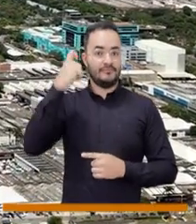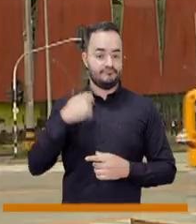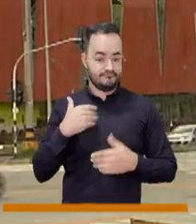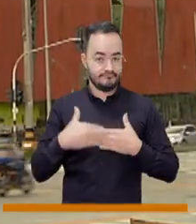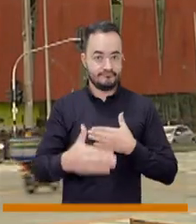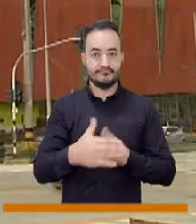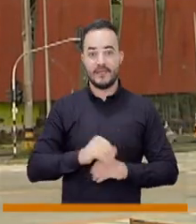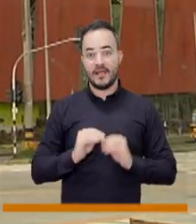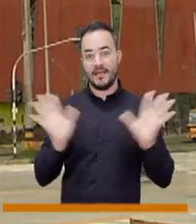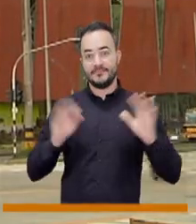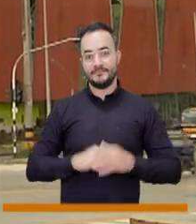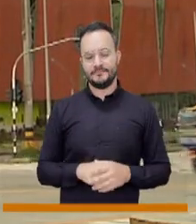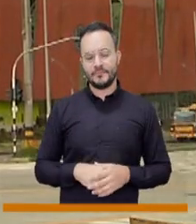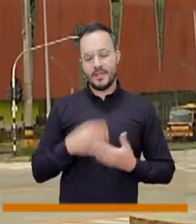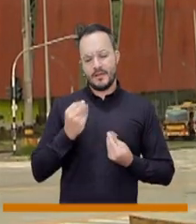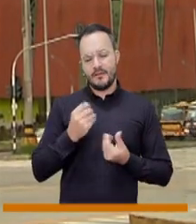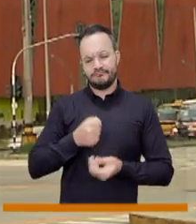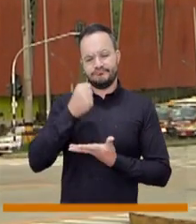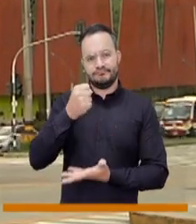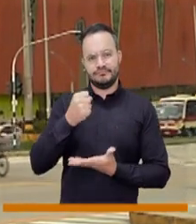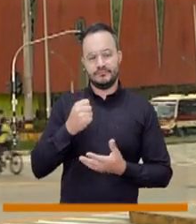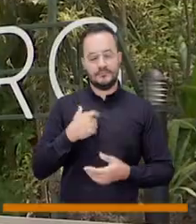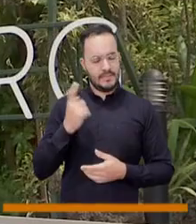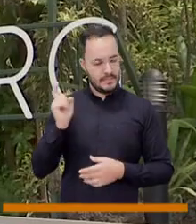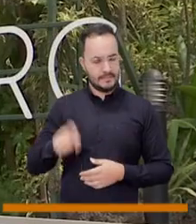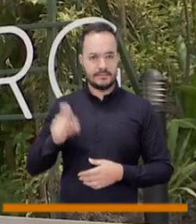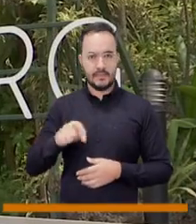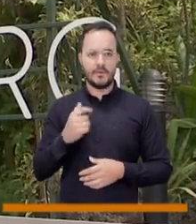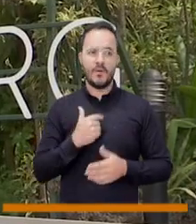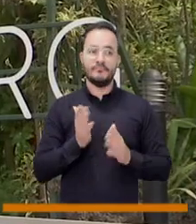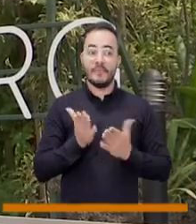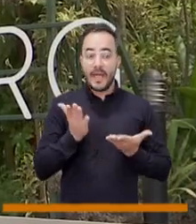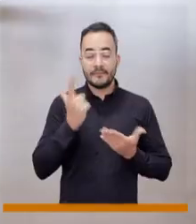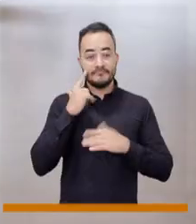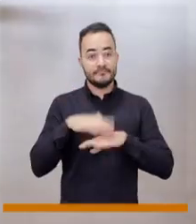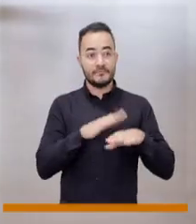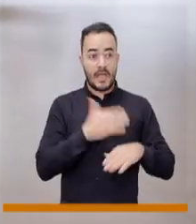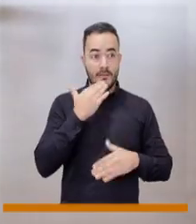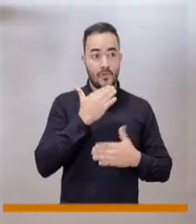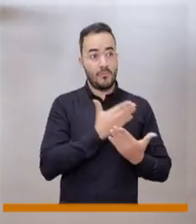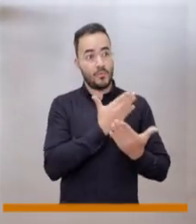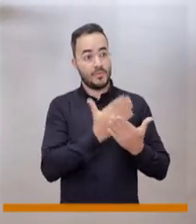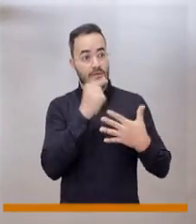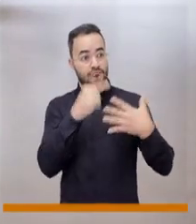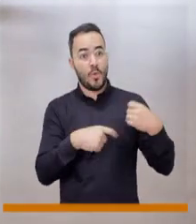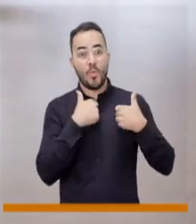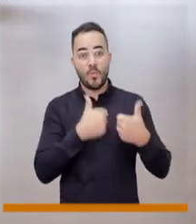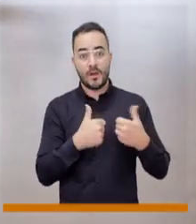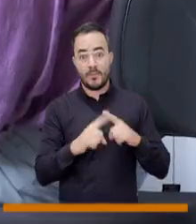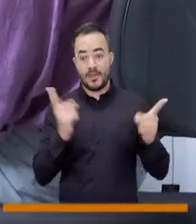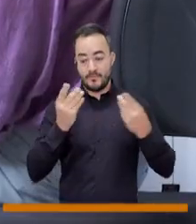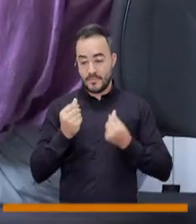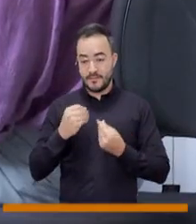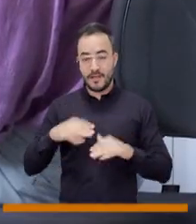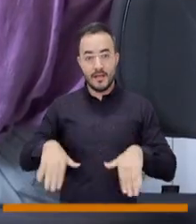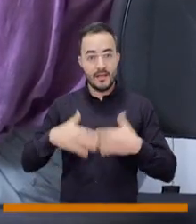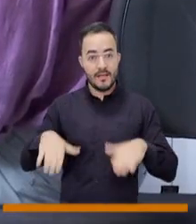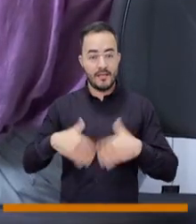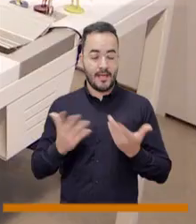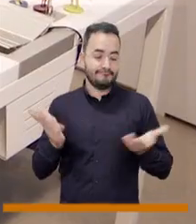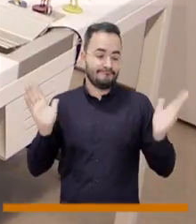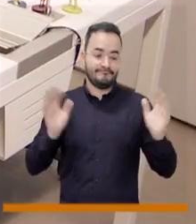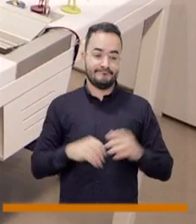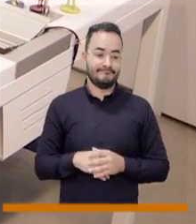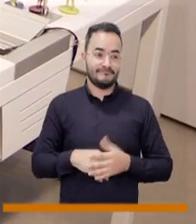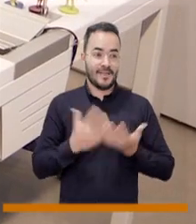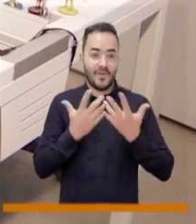este fondo es necesario, pero como usted dice, a lo que no se le pone platica, a lo que no se le pone amor, pues finalmente termina siendo un pañito de agua